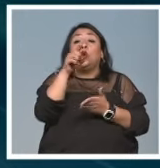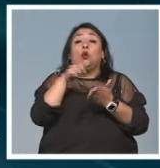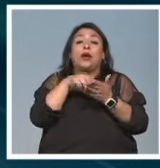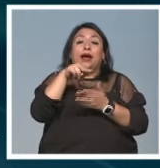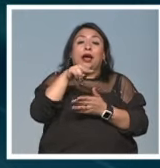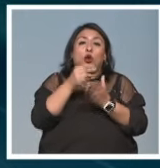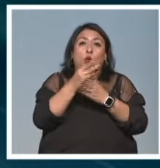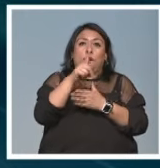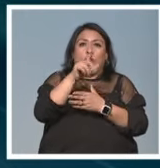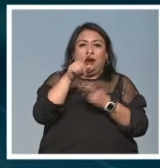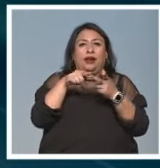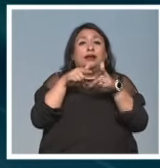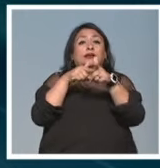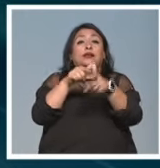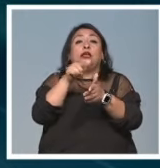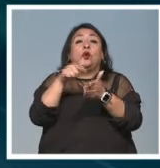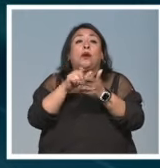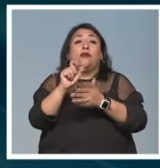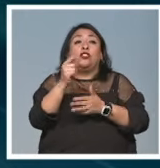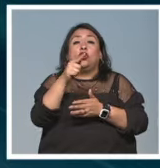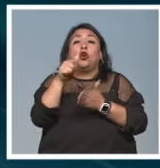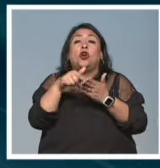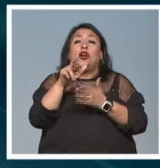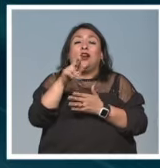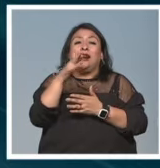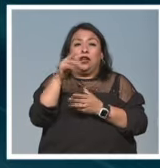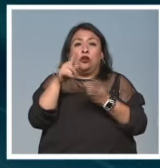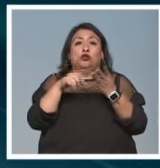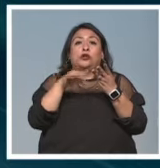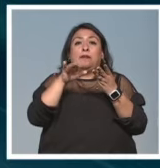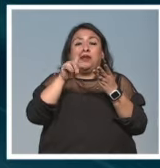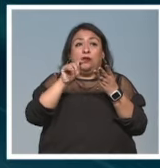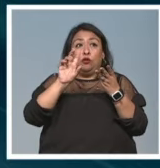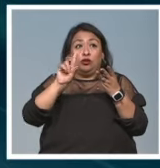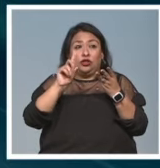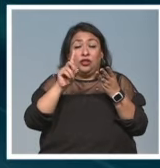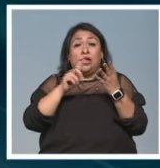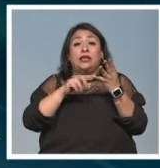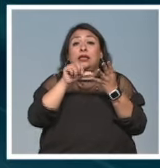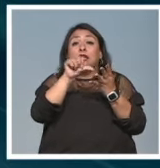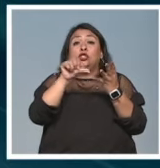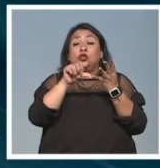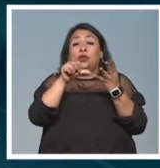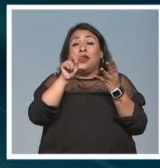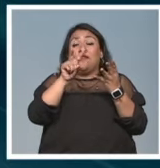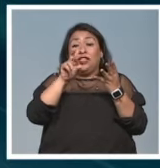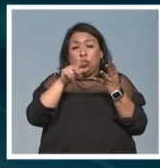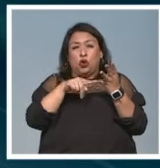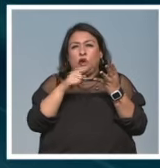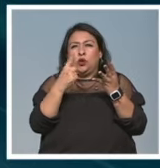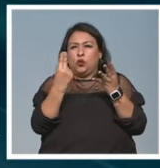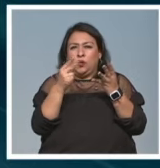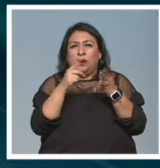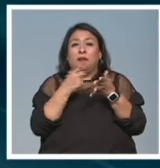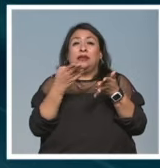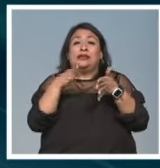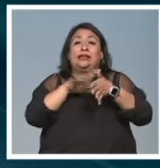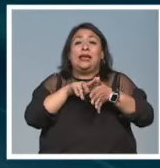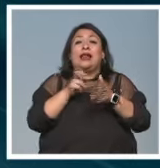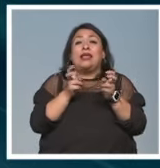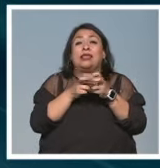Laredo y continuará el 28 en Reynosa. Matamoros el 30, en Ciudad Victoria el 1 de noviembre y cerrarán el 3 en